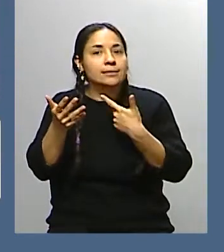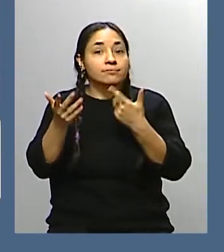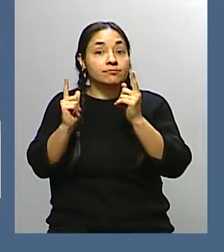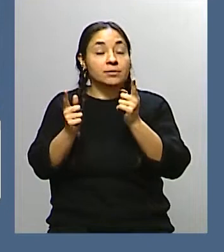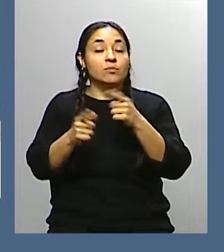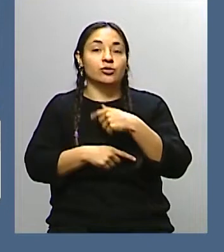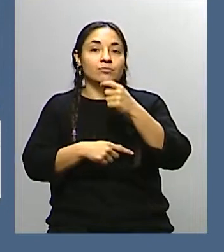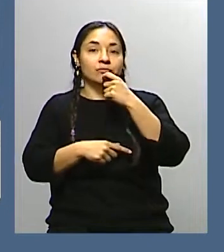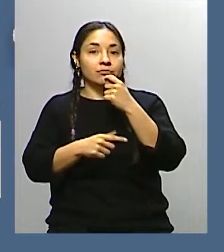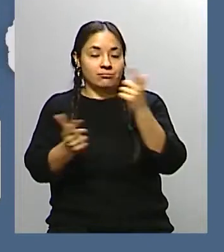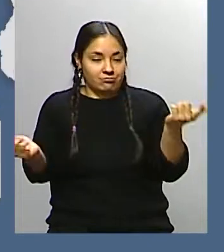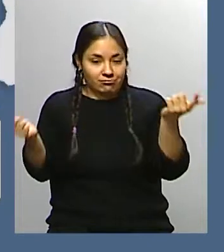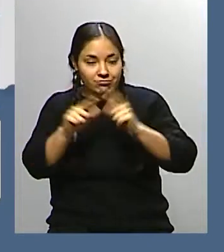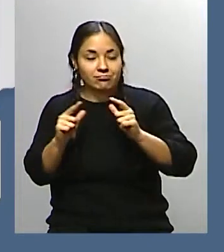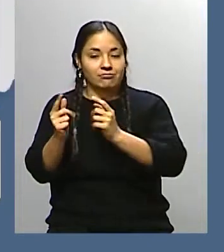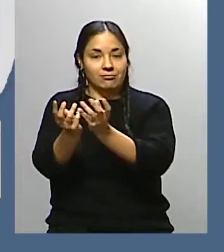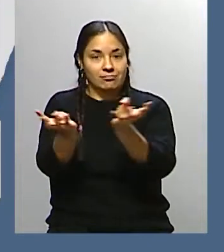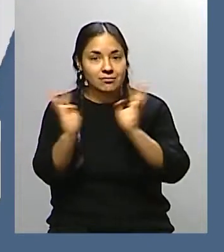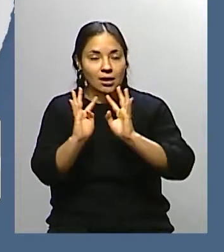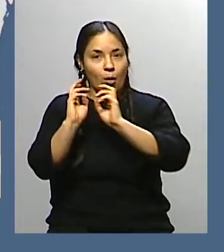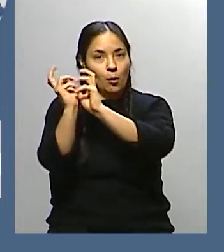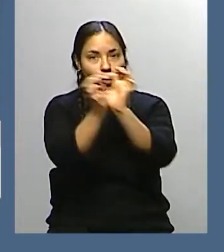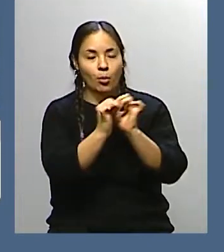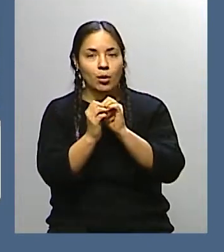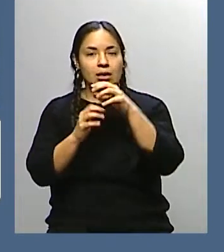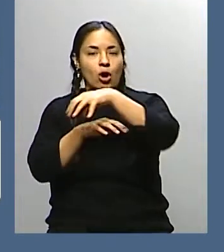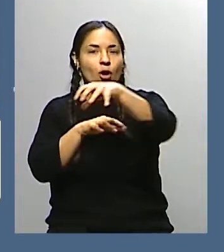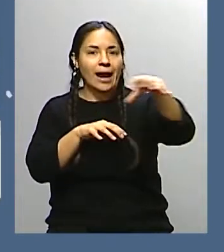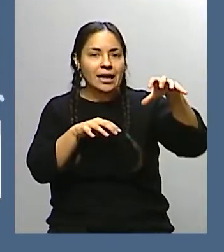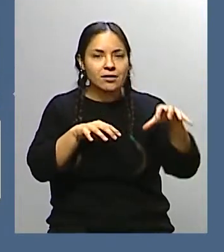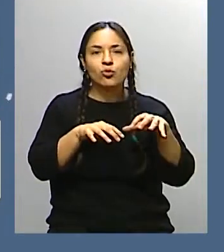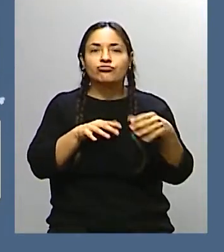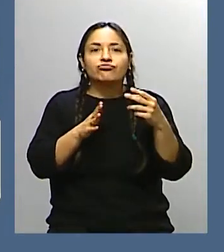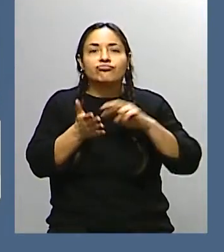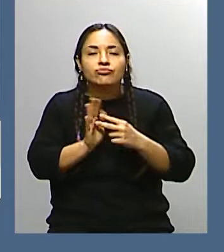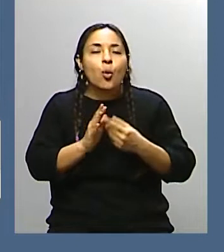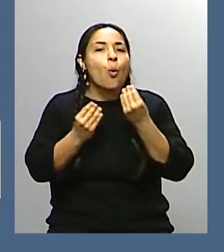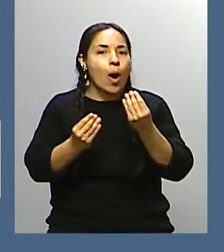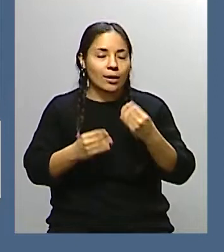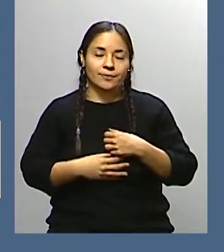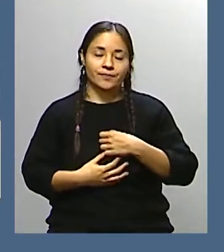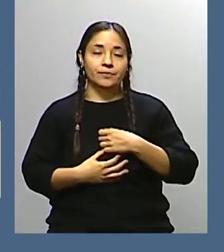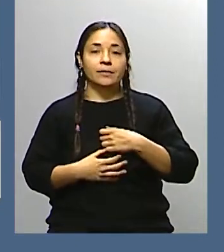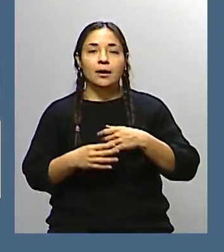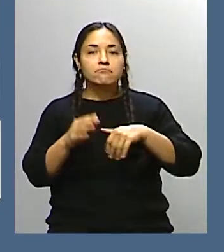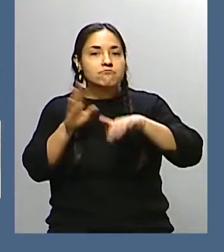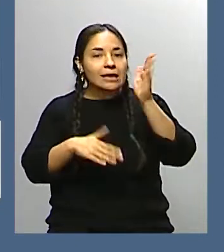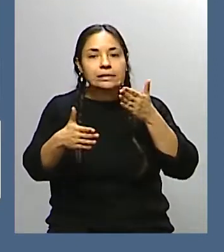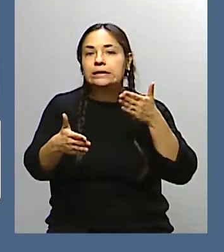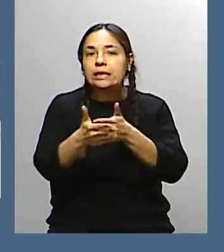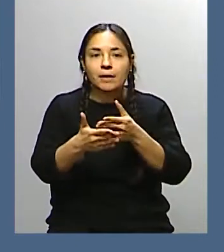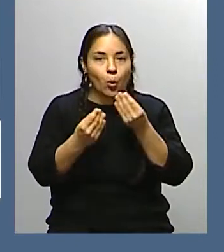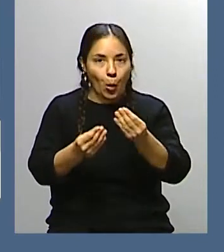organismos estatales, gubernamentales y demás. Bueno, uno de las principales limitantes son los